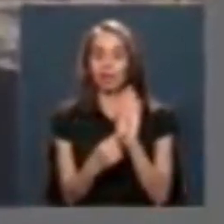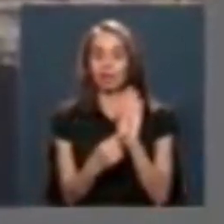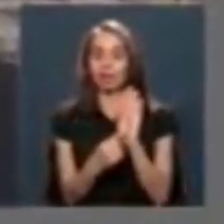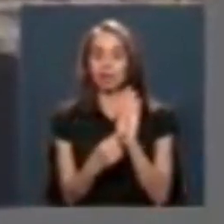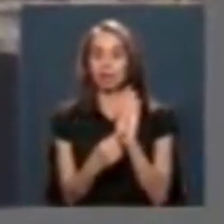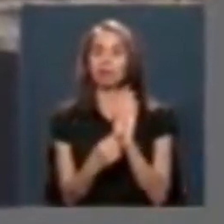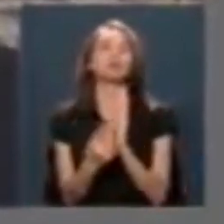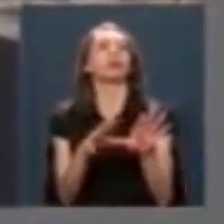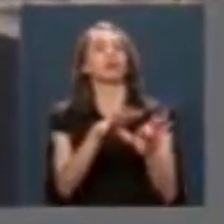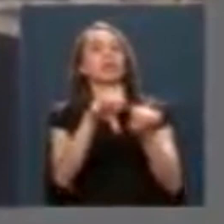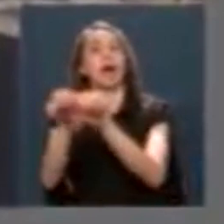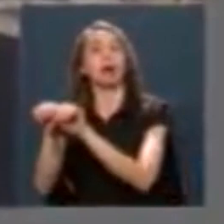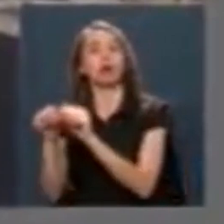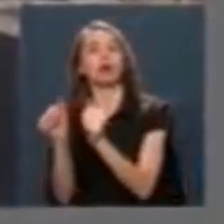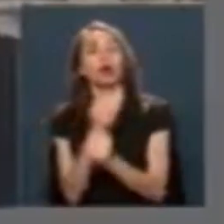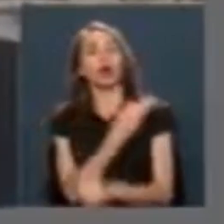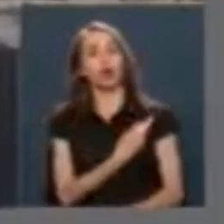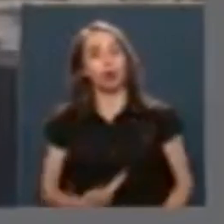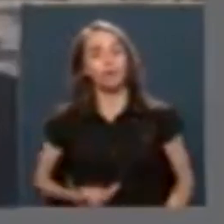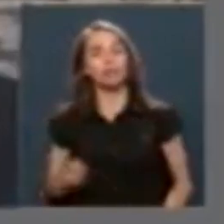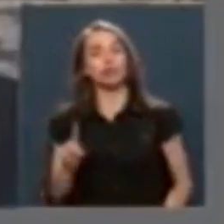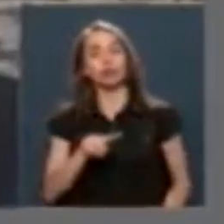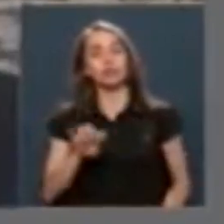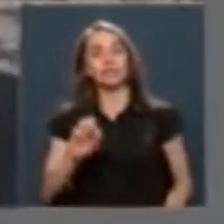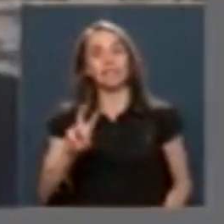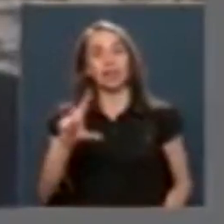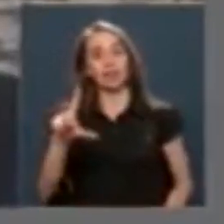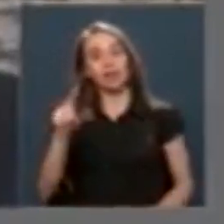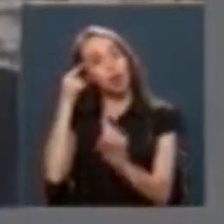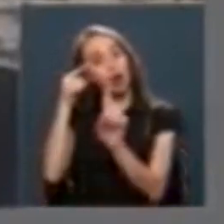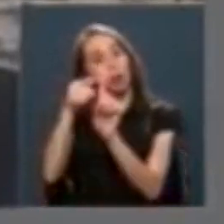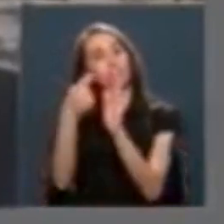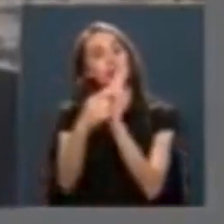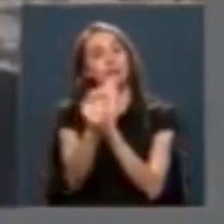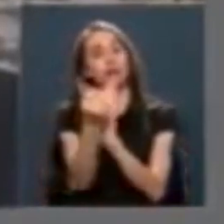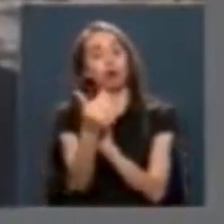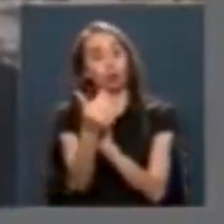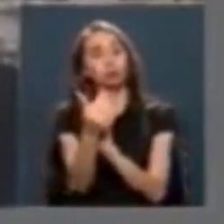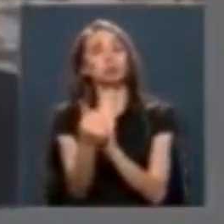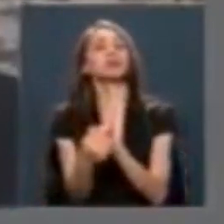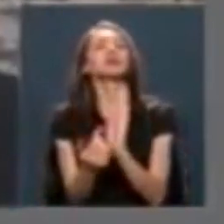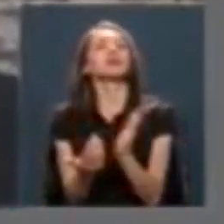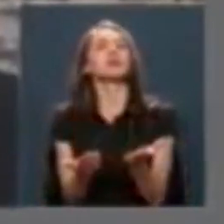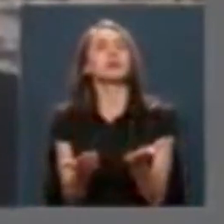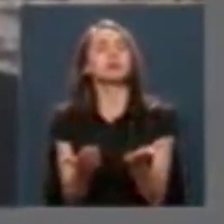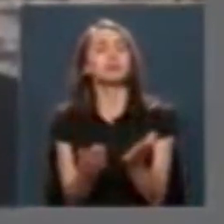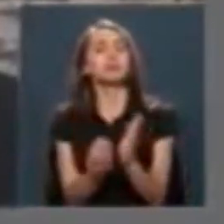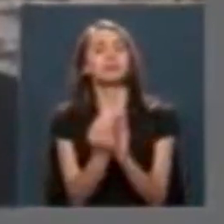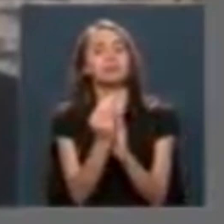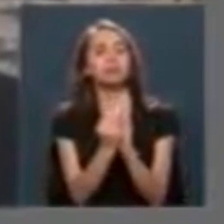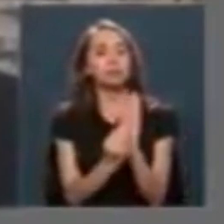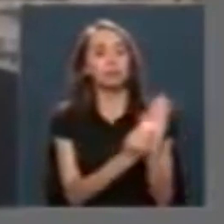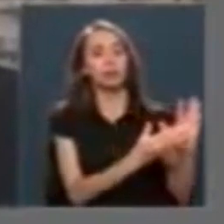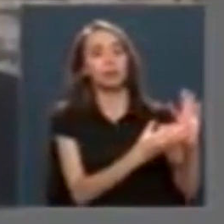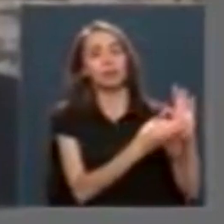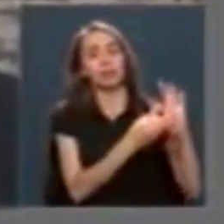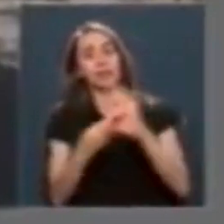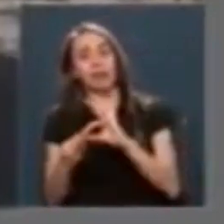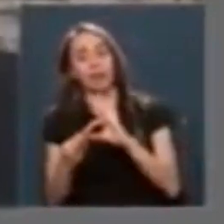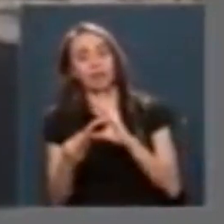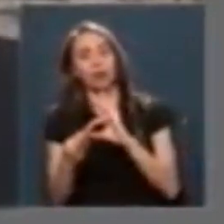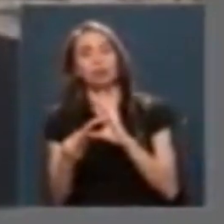bastante consensuado con el Ejecutivo y con el CERVEL, va en la línea correcta en el sentido de ser un eslabón más en